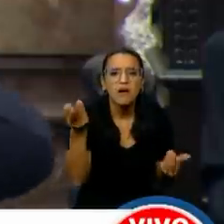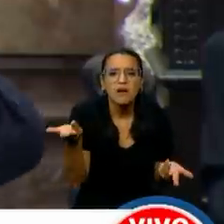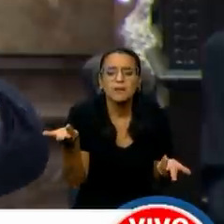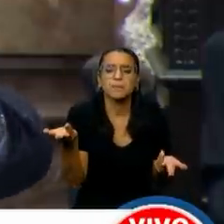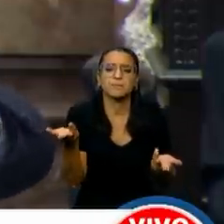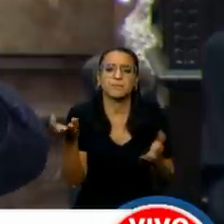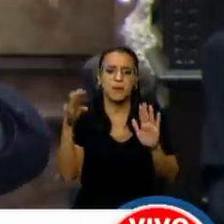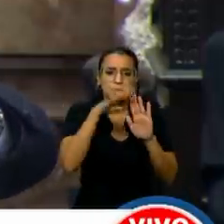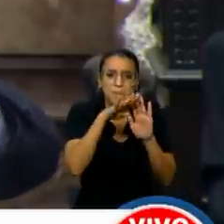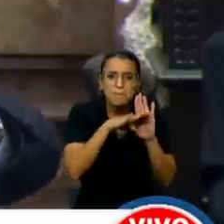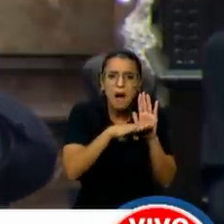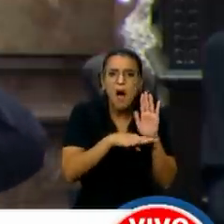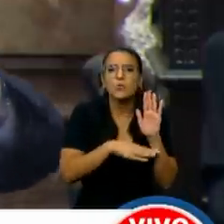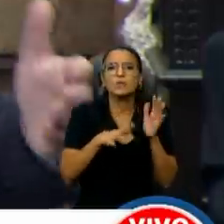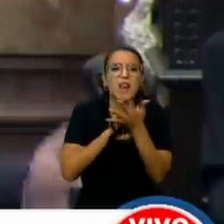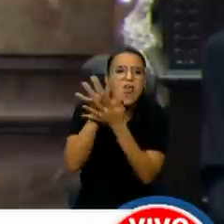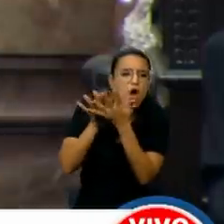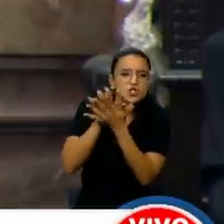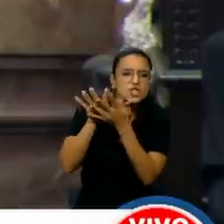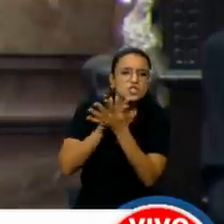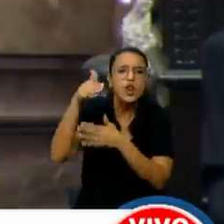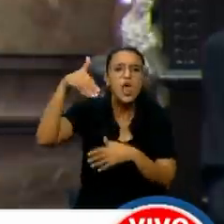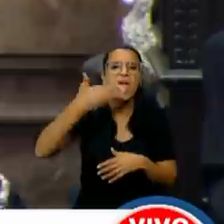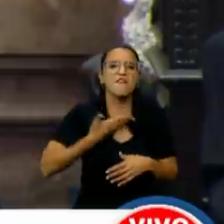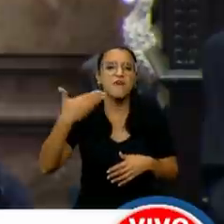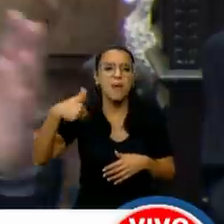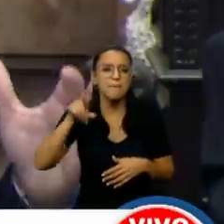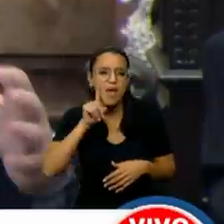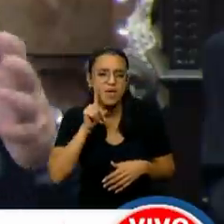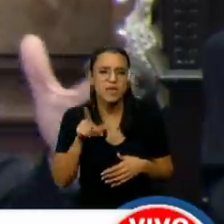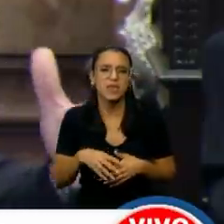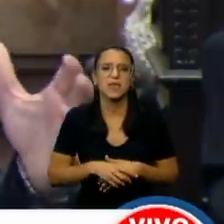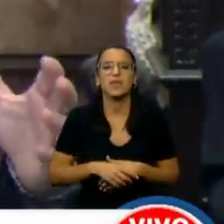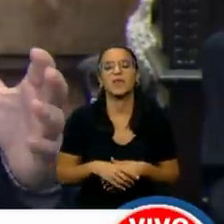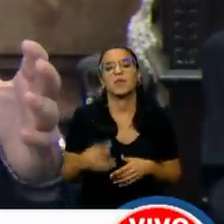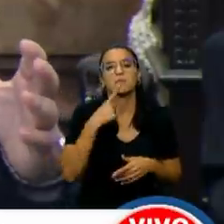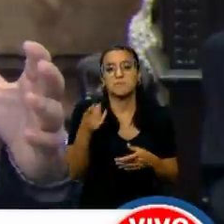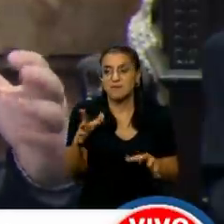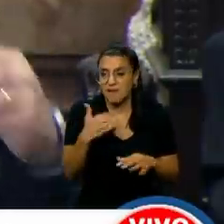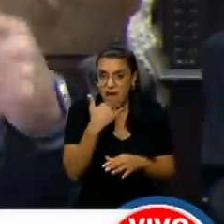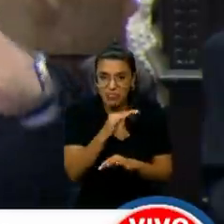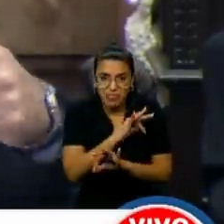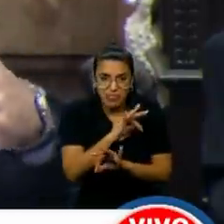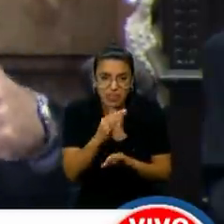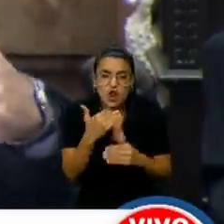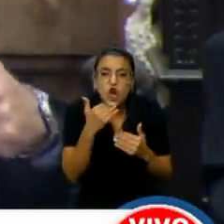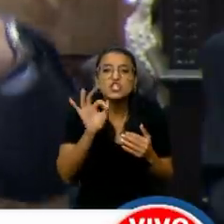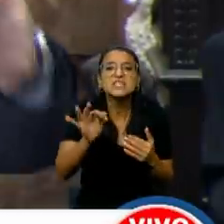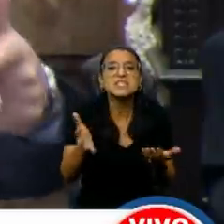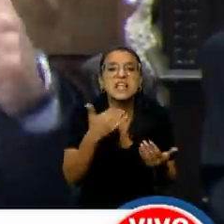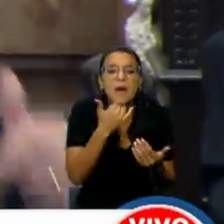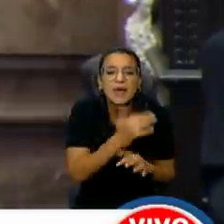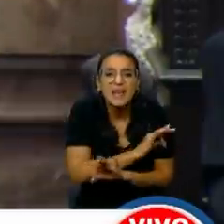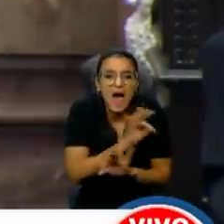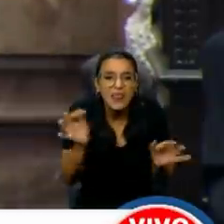las pautas de la negociación con el fondo monetario que no la sabe nadie y que seguramente bueno tiene